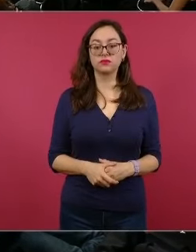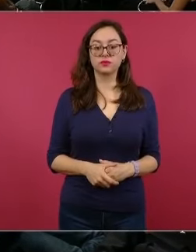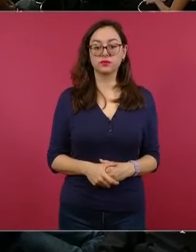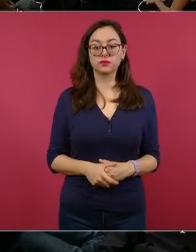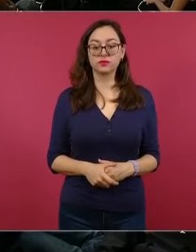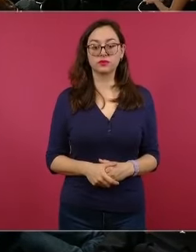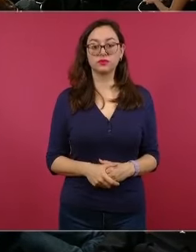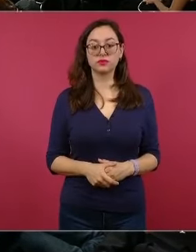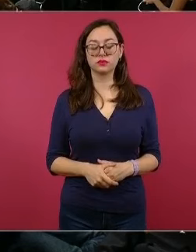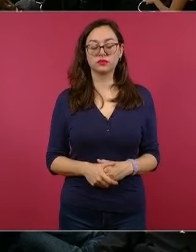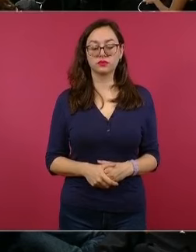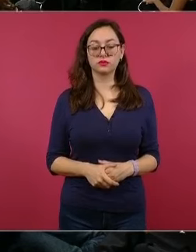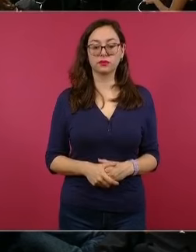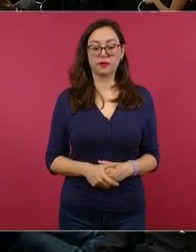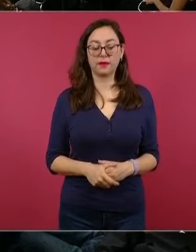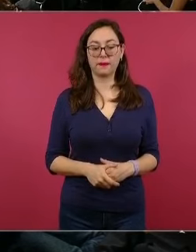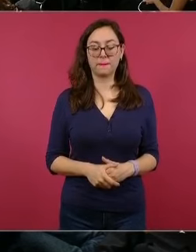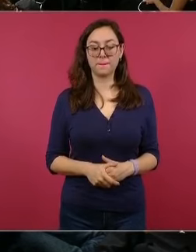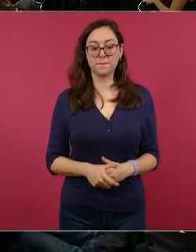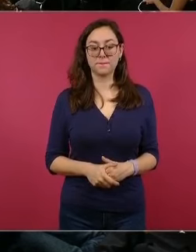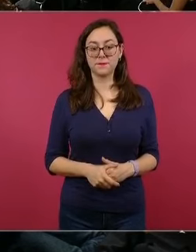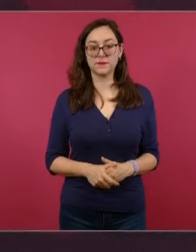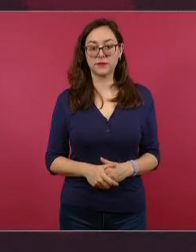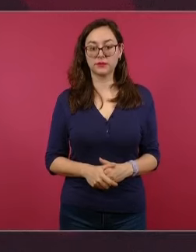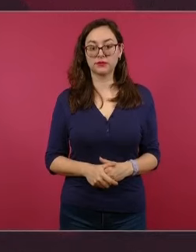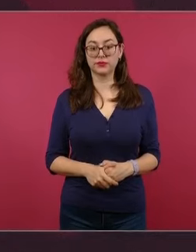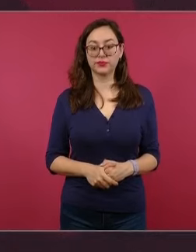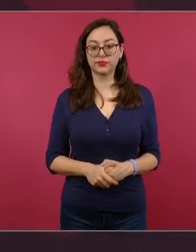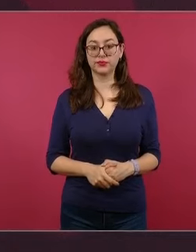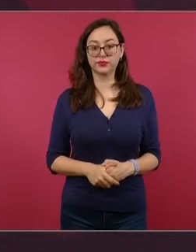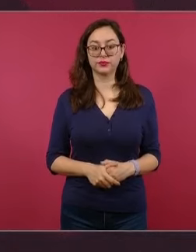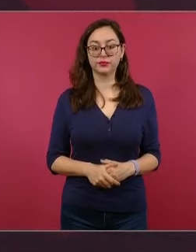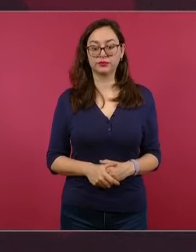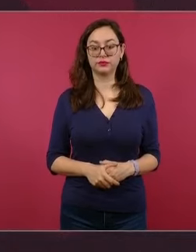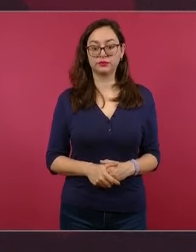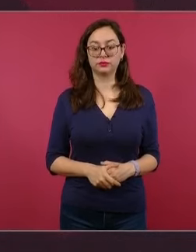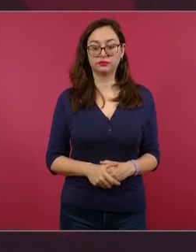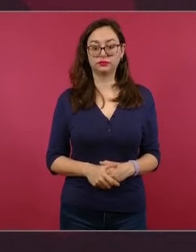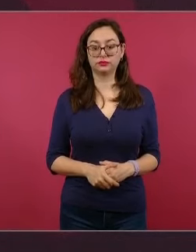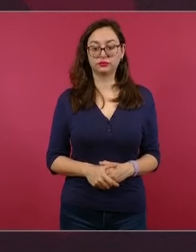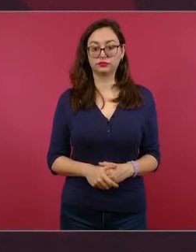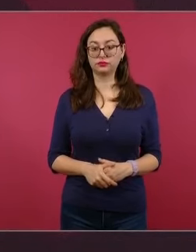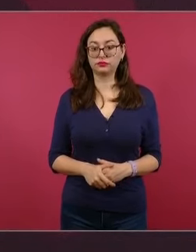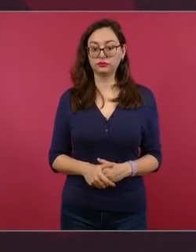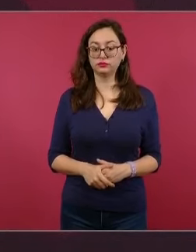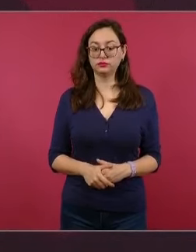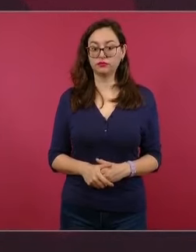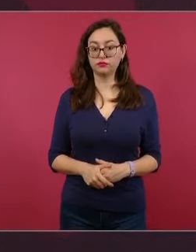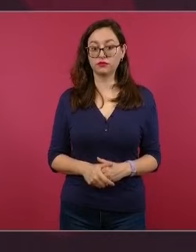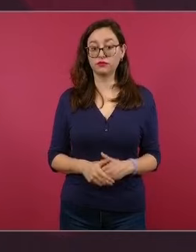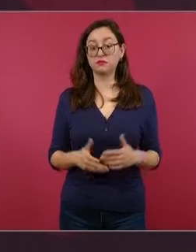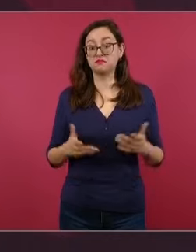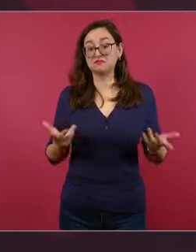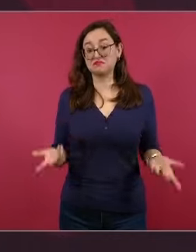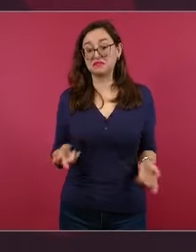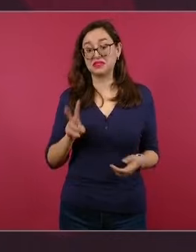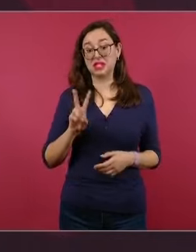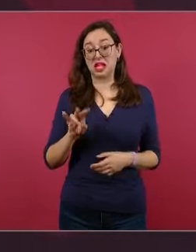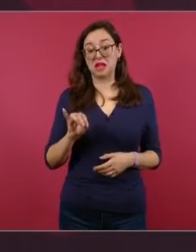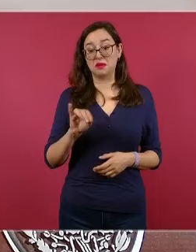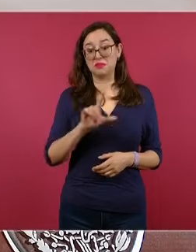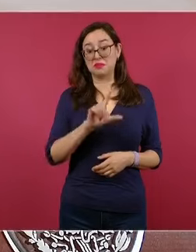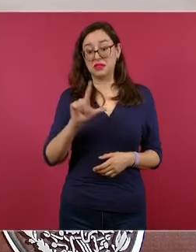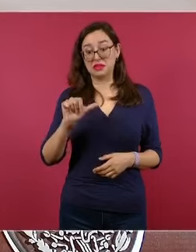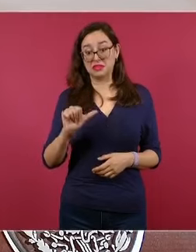hay quienes creen que el señor Villarreal Me dio